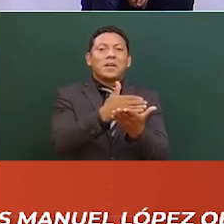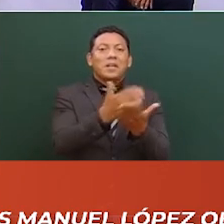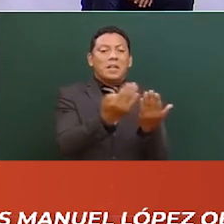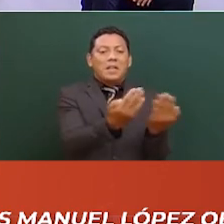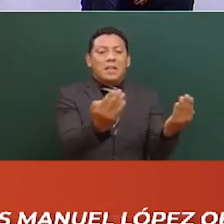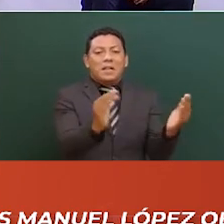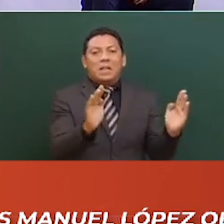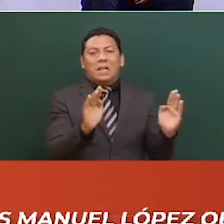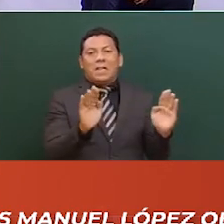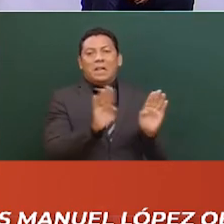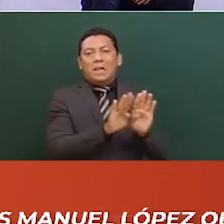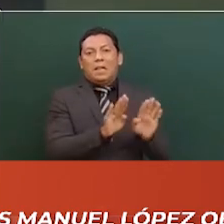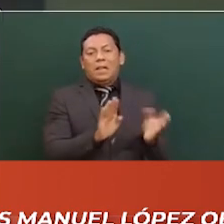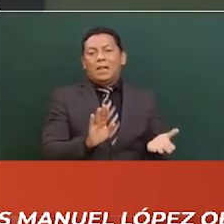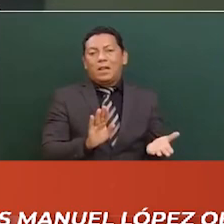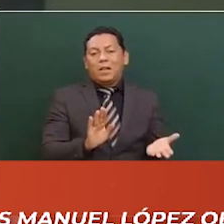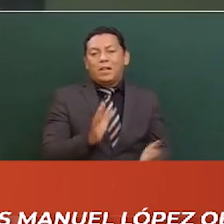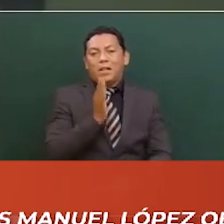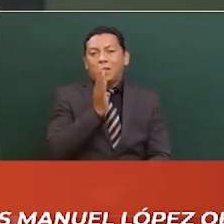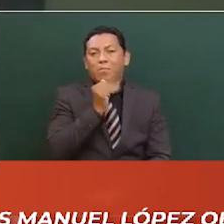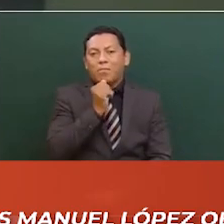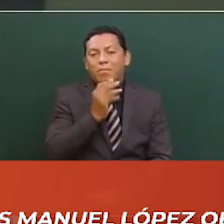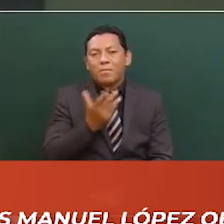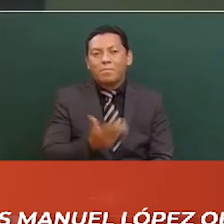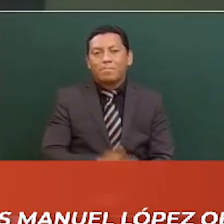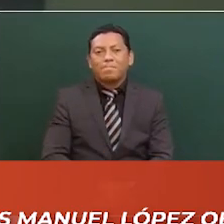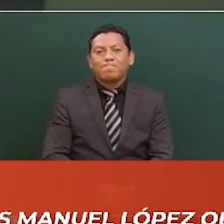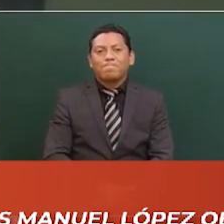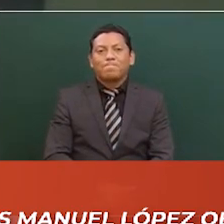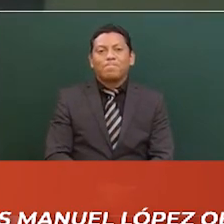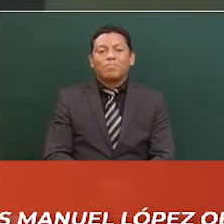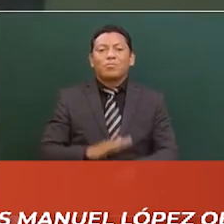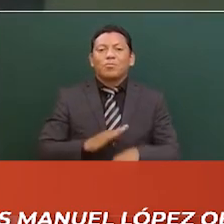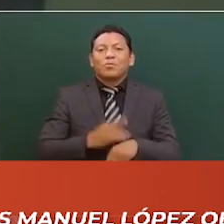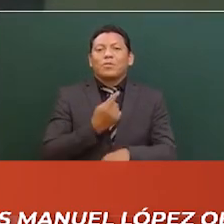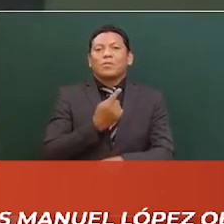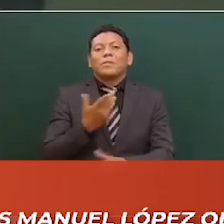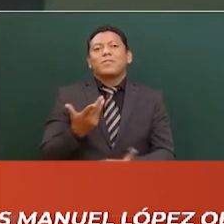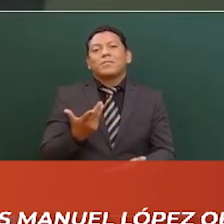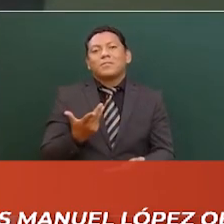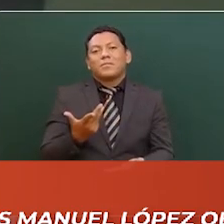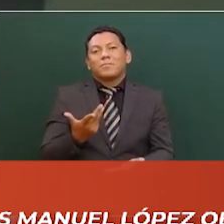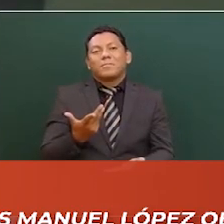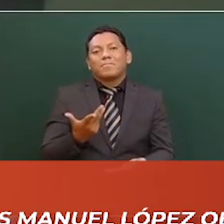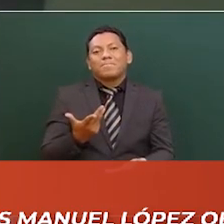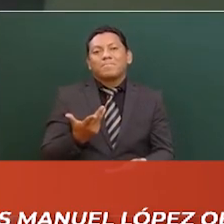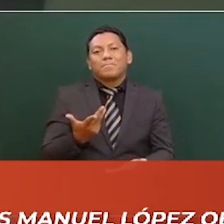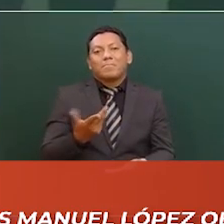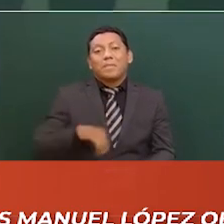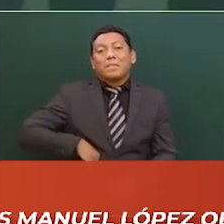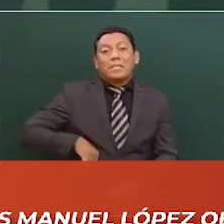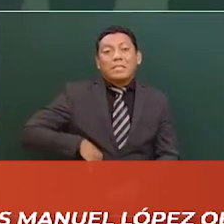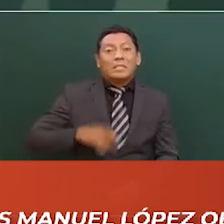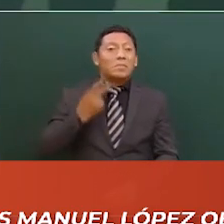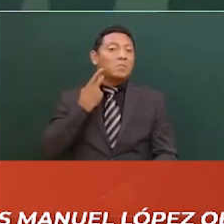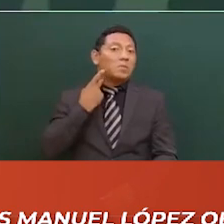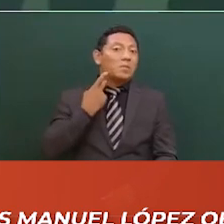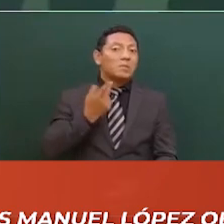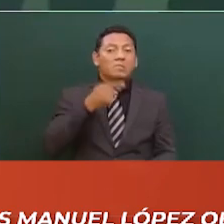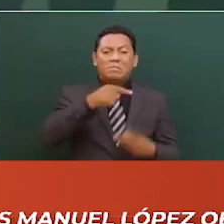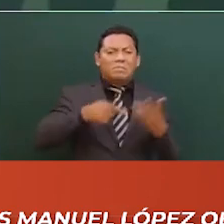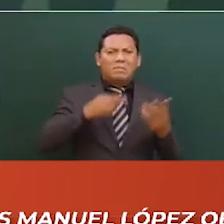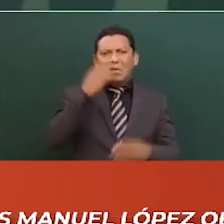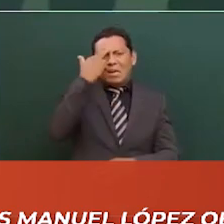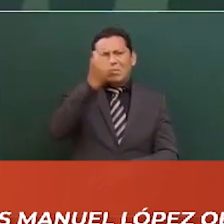aislar a todo un pueblo por razones políticas y por cualquier razón.